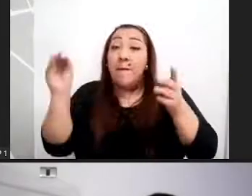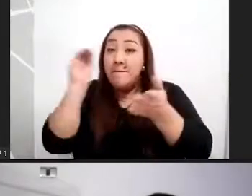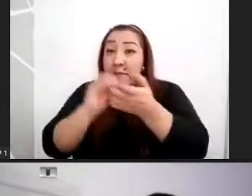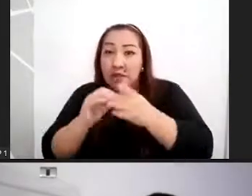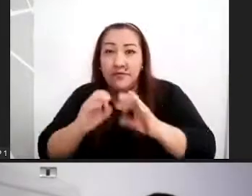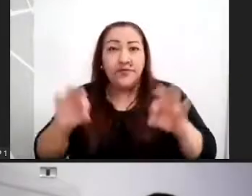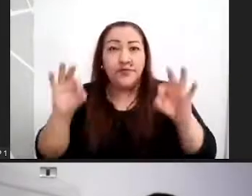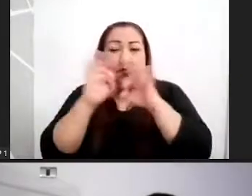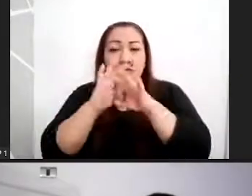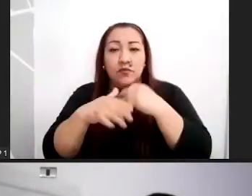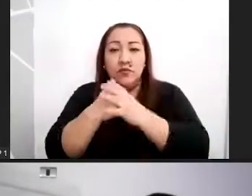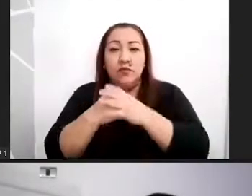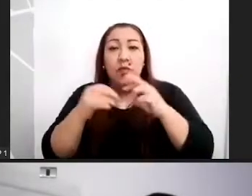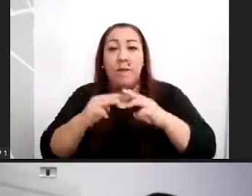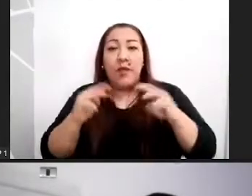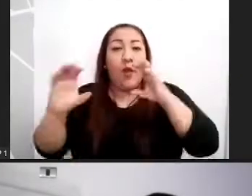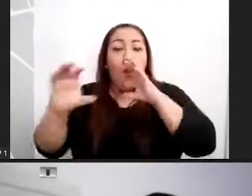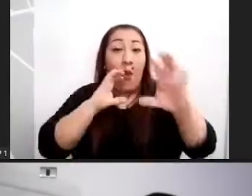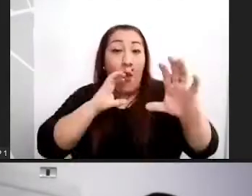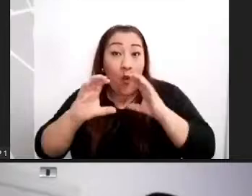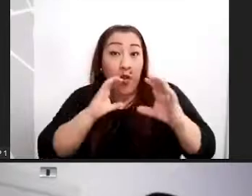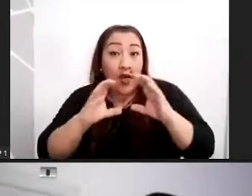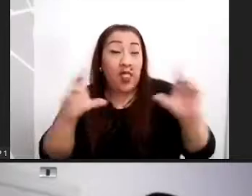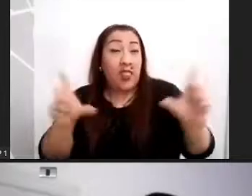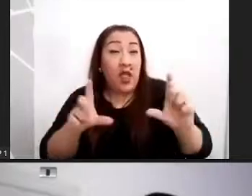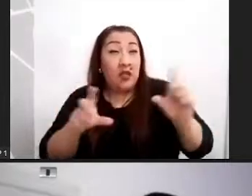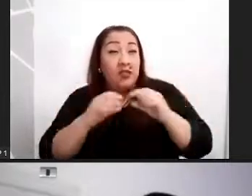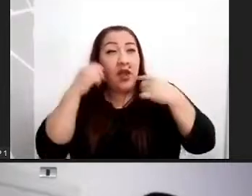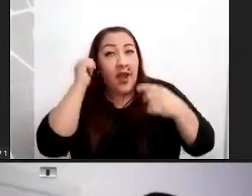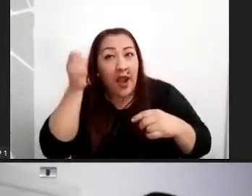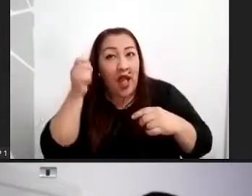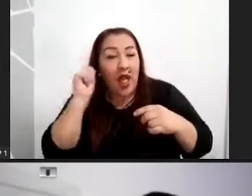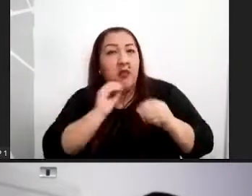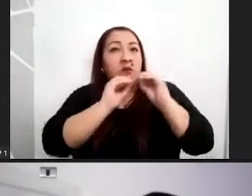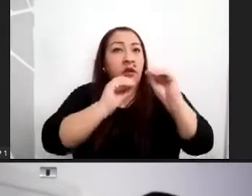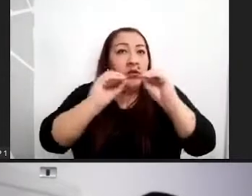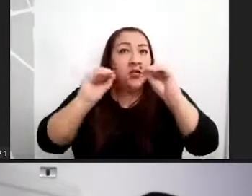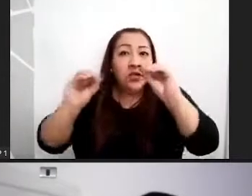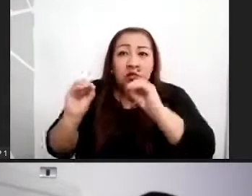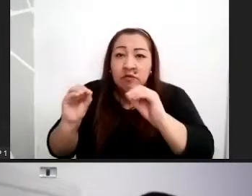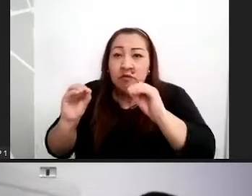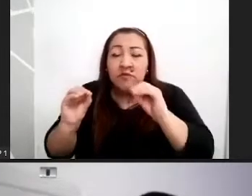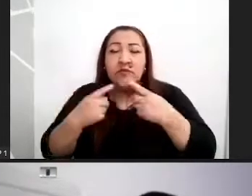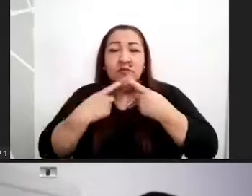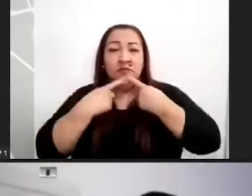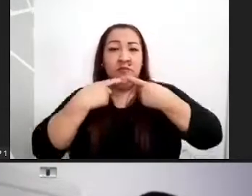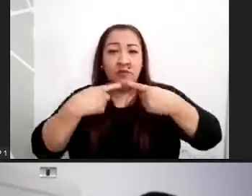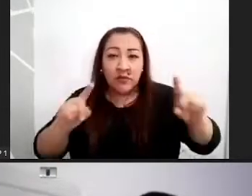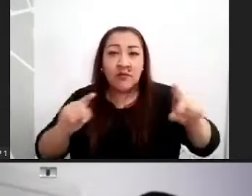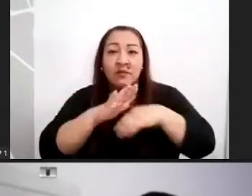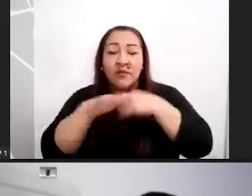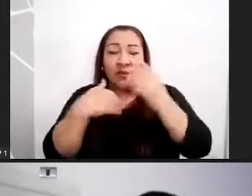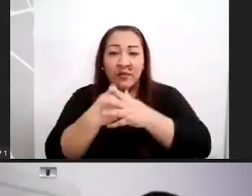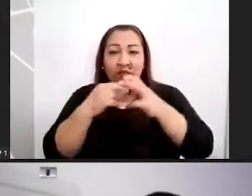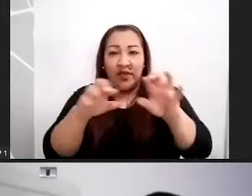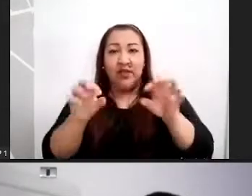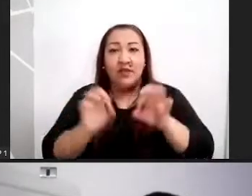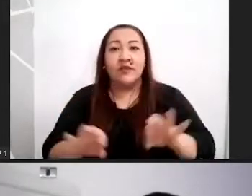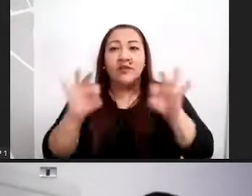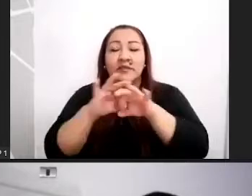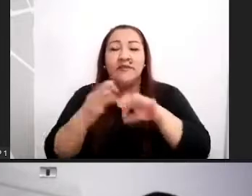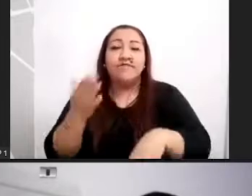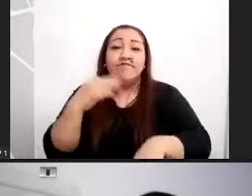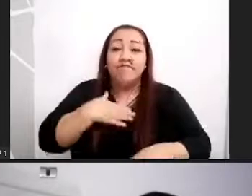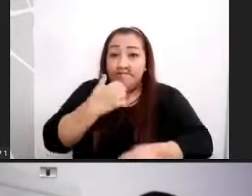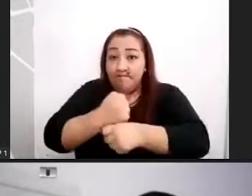significativa en los medios de comunicación para rendir cuentas públicamente ante la población sobre nuestro